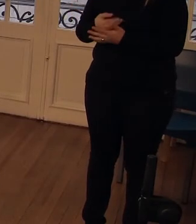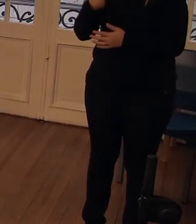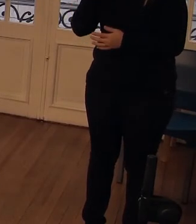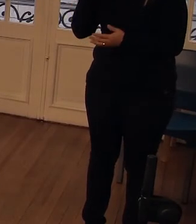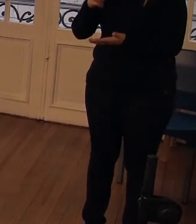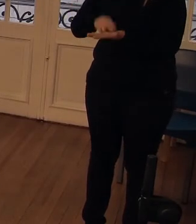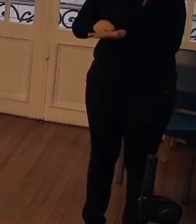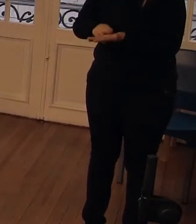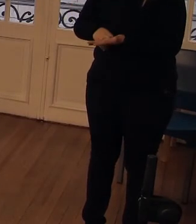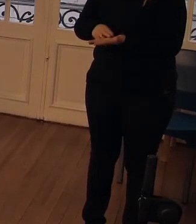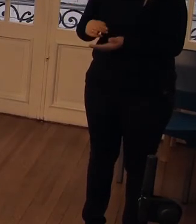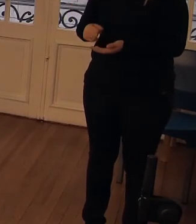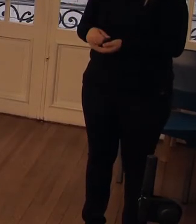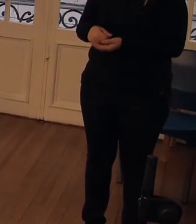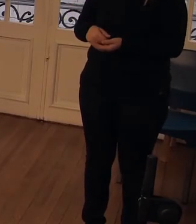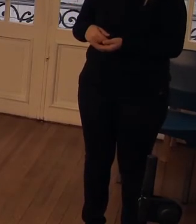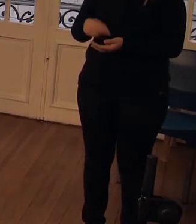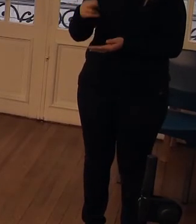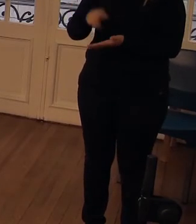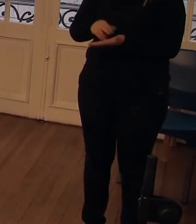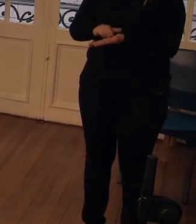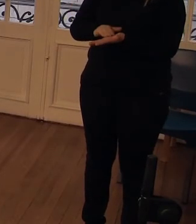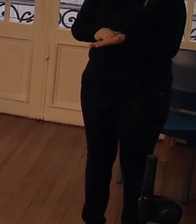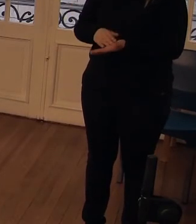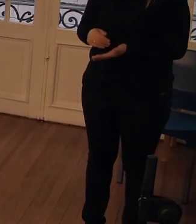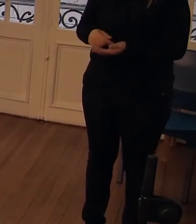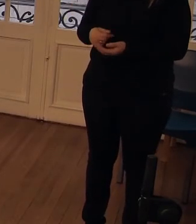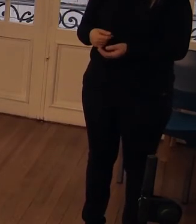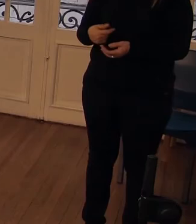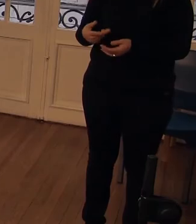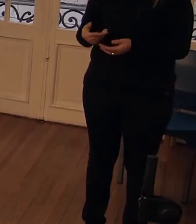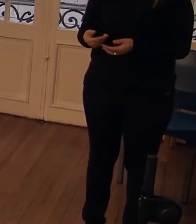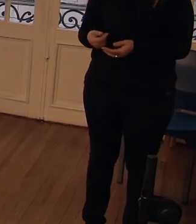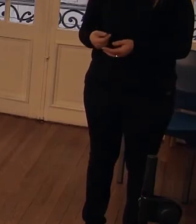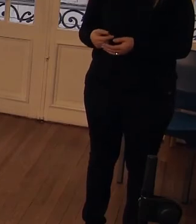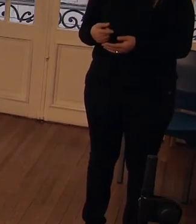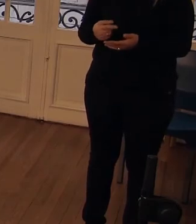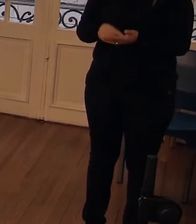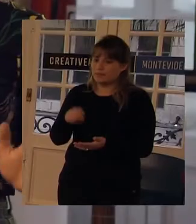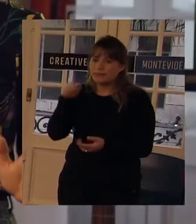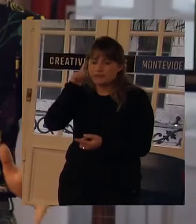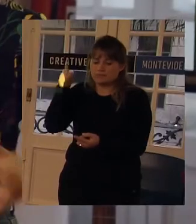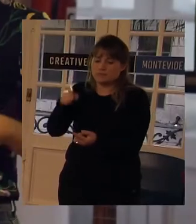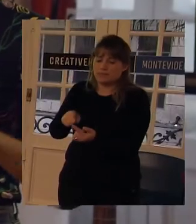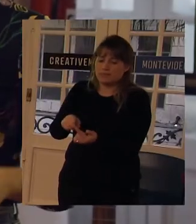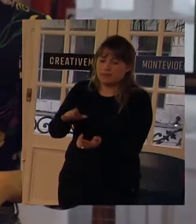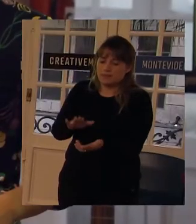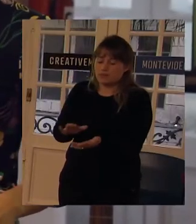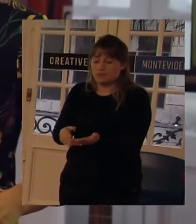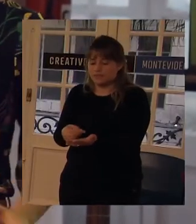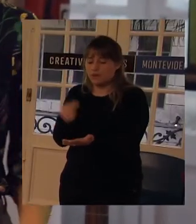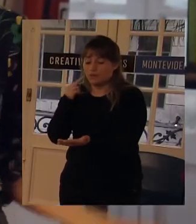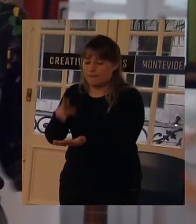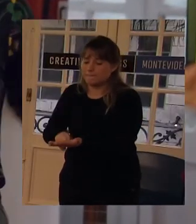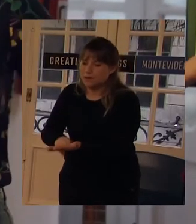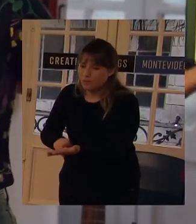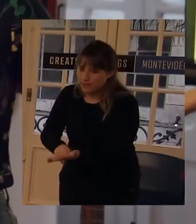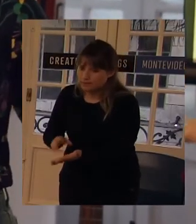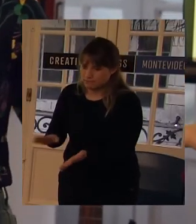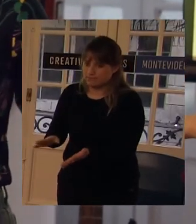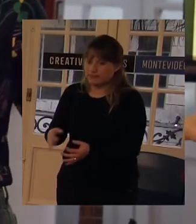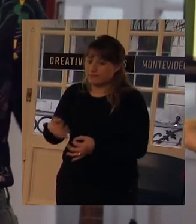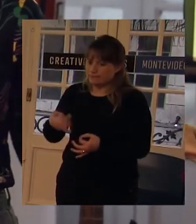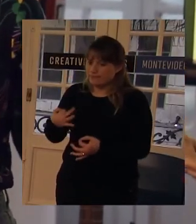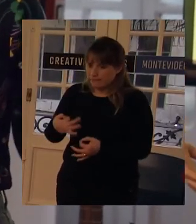alguien, hice una hipótesis de cómo voy a resolver esa necesidad, la probé, la empecé a bajar a tierra, y bueno, le